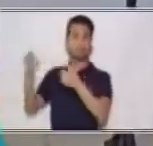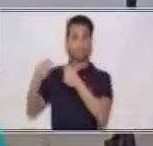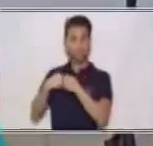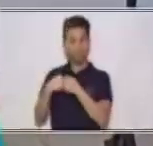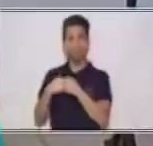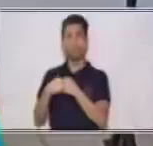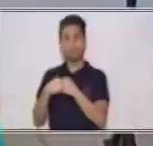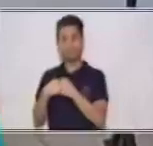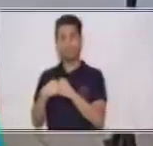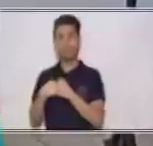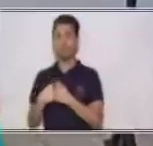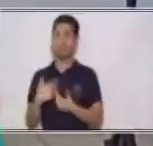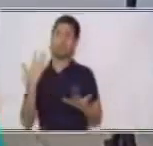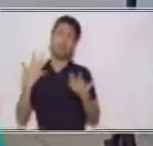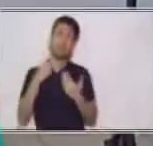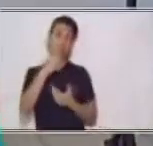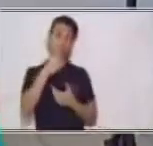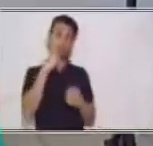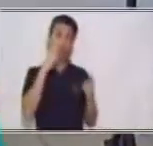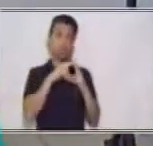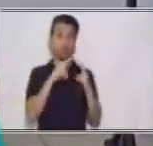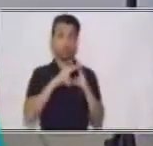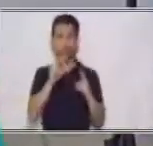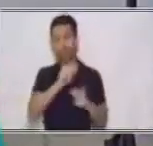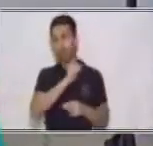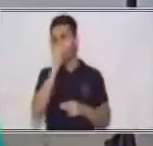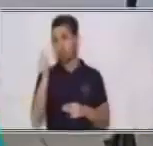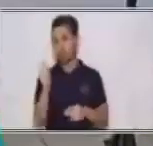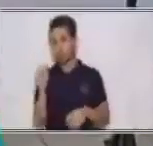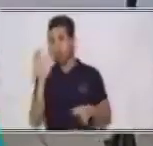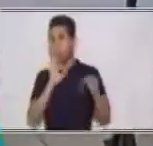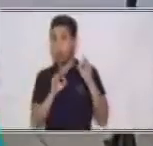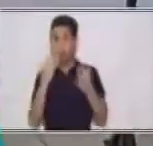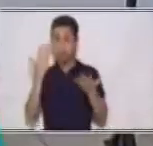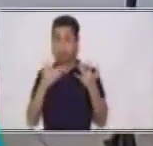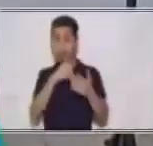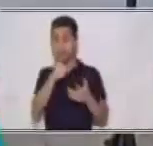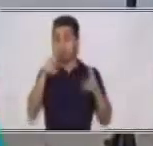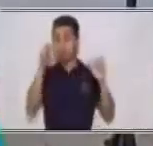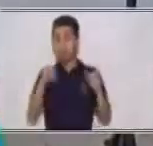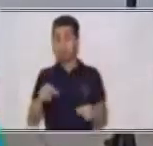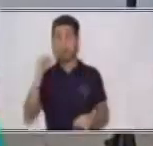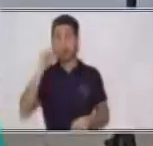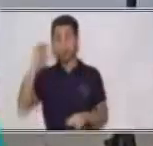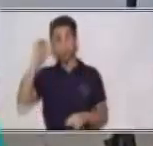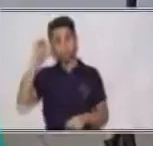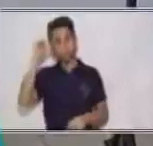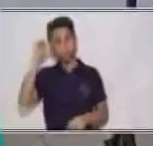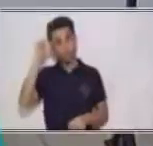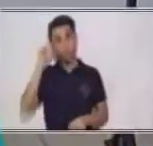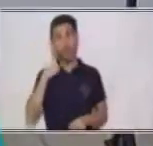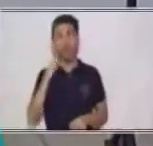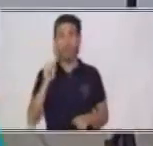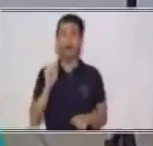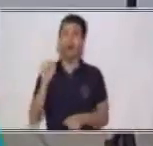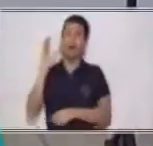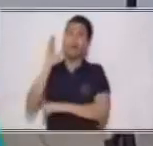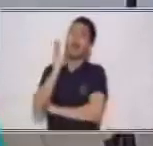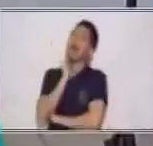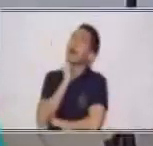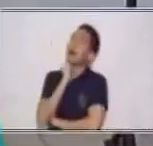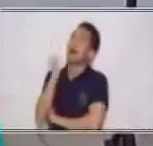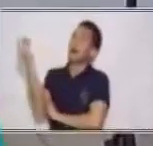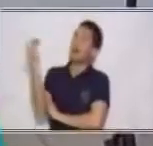contaron. Posiblemente ustedes conozcan otro. O tal vez alguna persona adulta, que es fascinante escuchar a nuestros abuelitos o a las